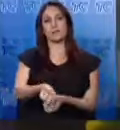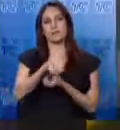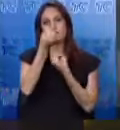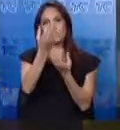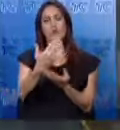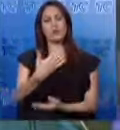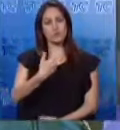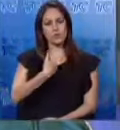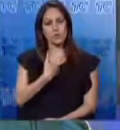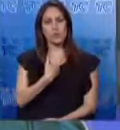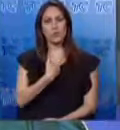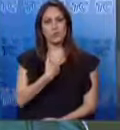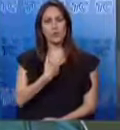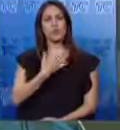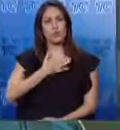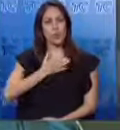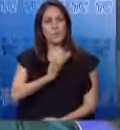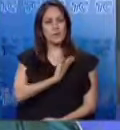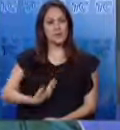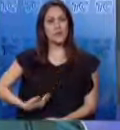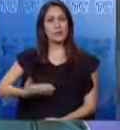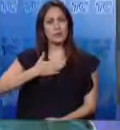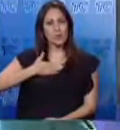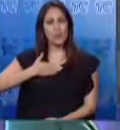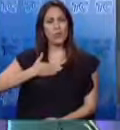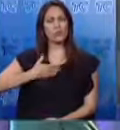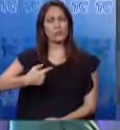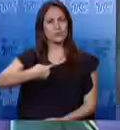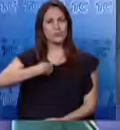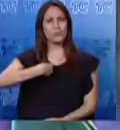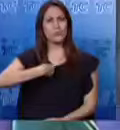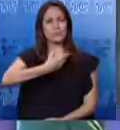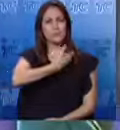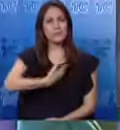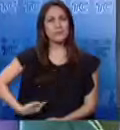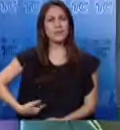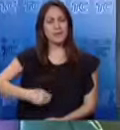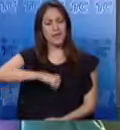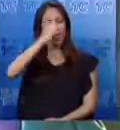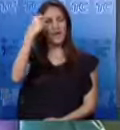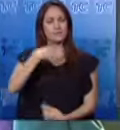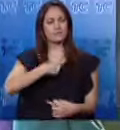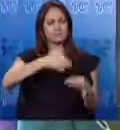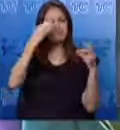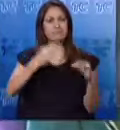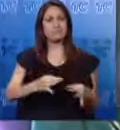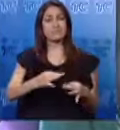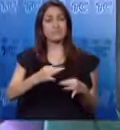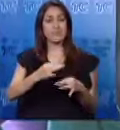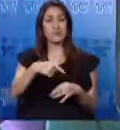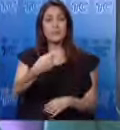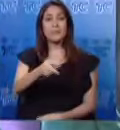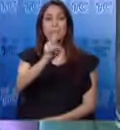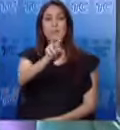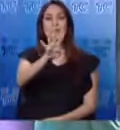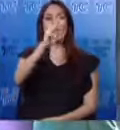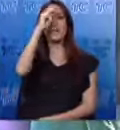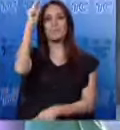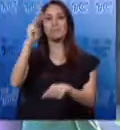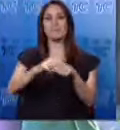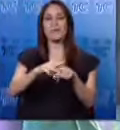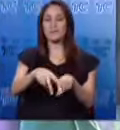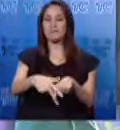Yo voy a ser su presidente. Yo voy a ser su presidente a partir del 24 de